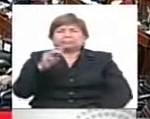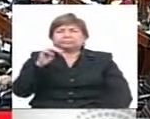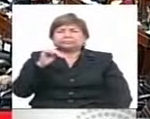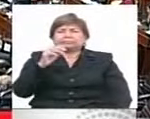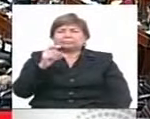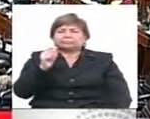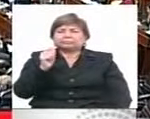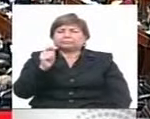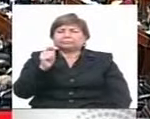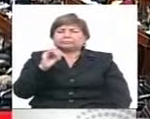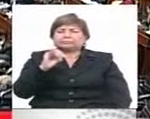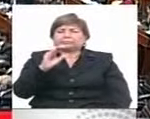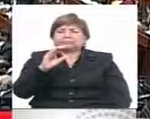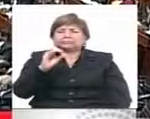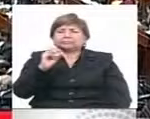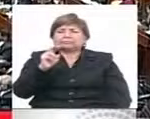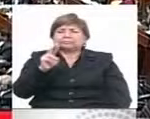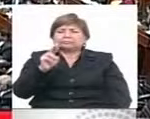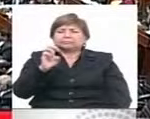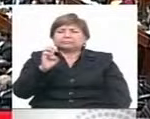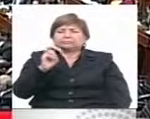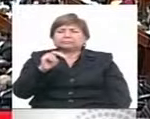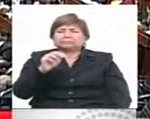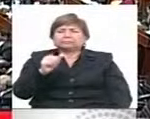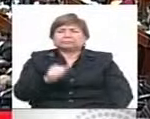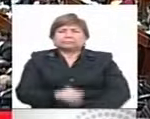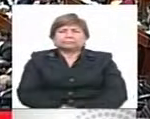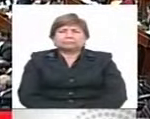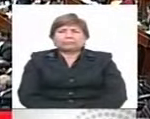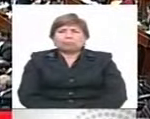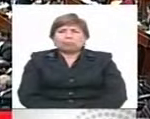Mendoza. Por un minuto.